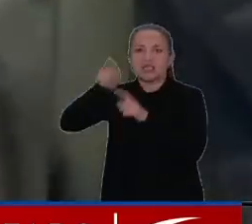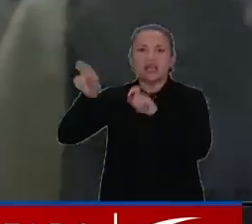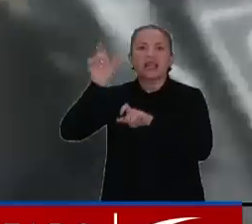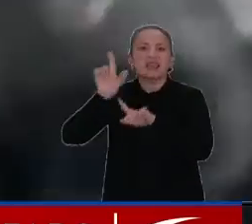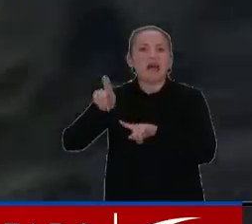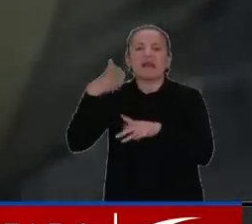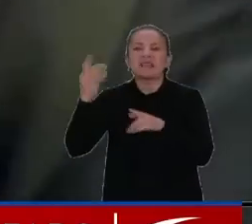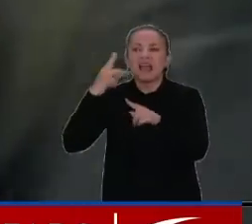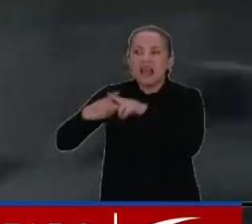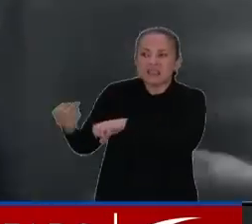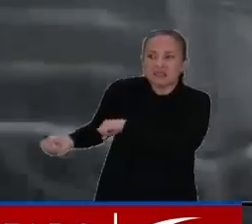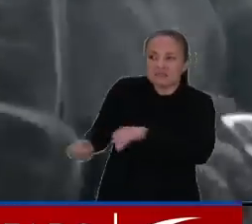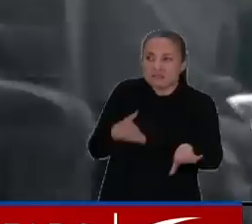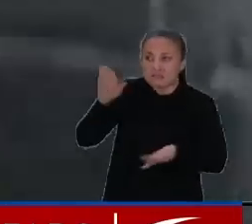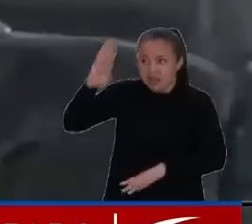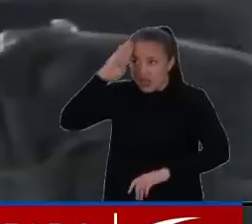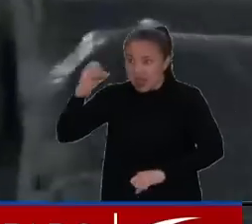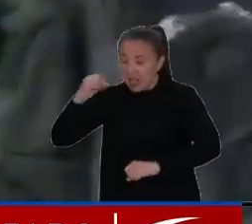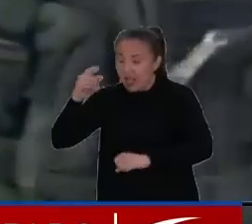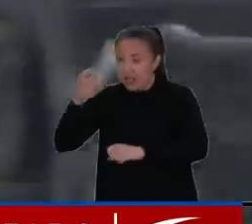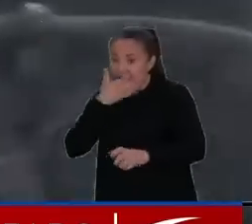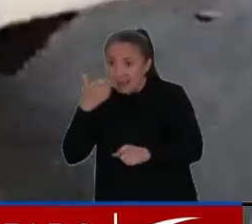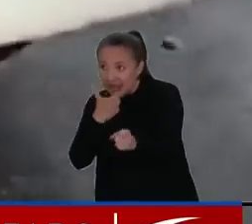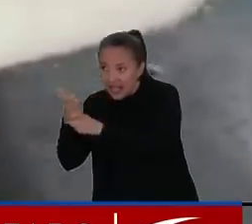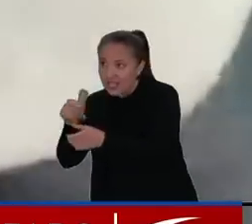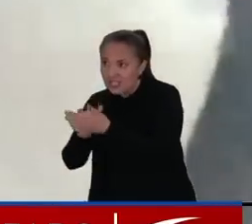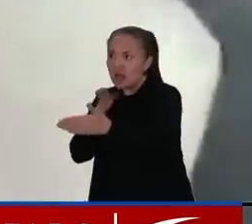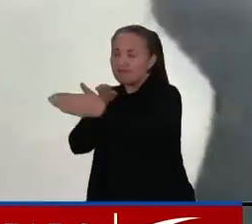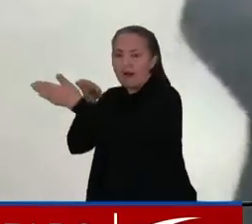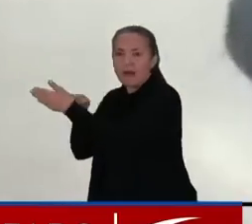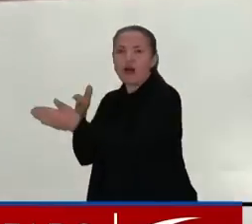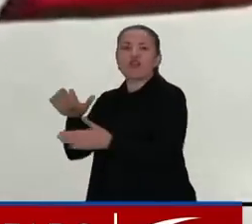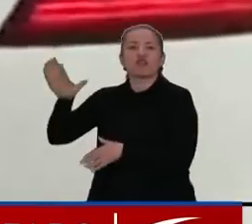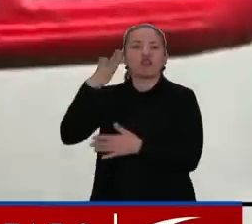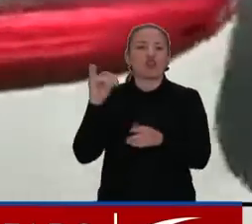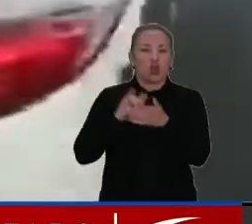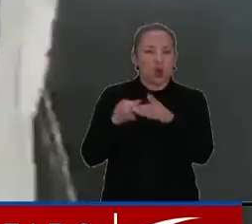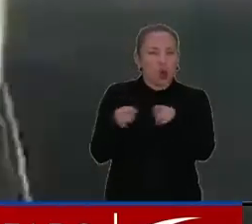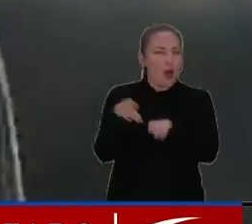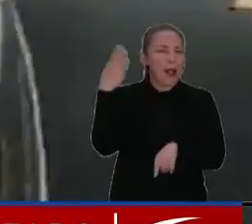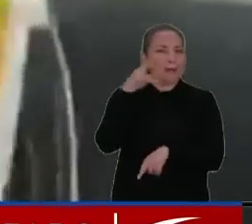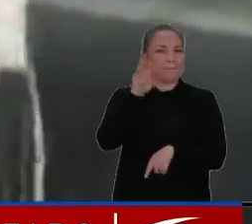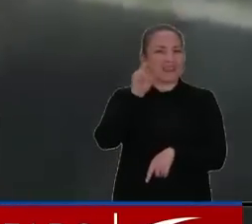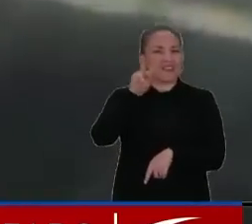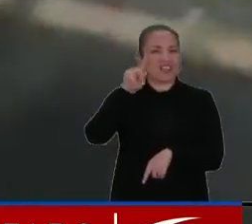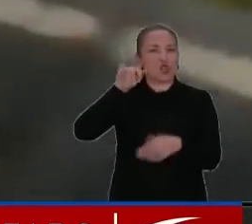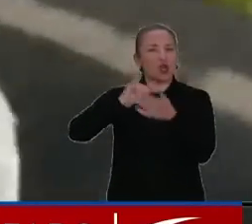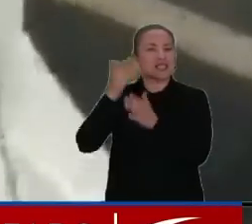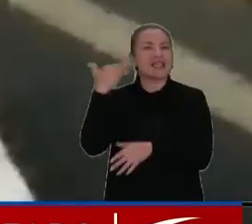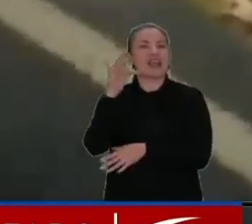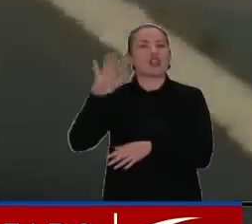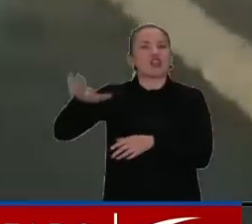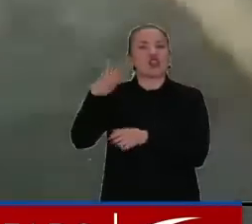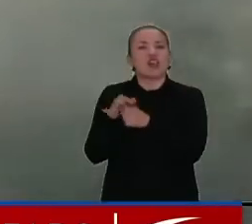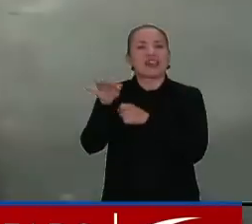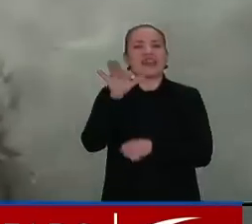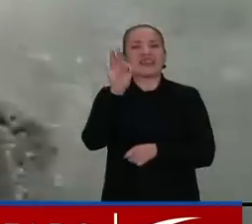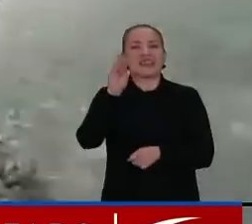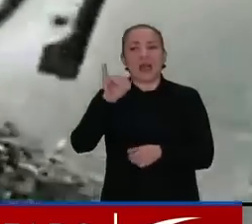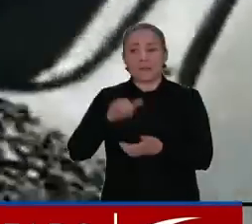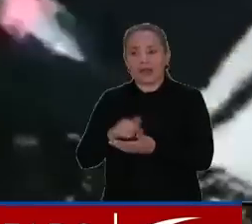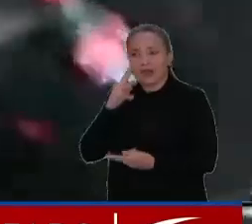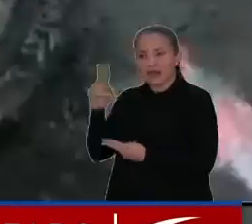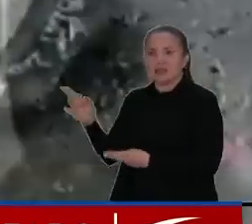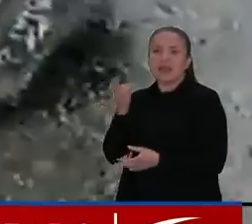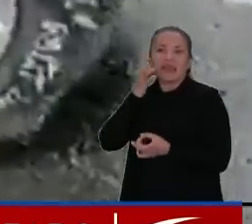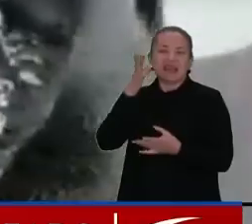sus violentos ataques en el 2021 en Tame, Arauca. Mire cómo bajaron el carro, ve. Y llevan gravemente herida a una